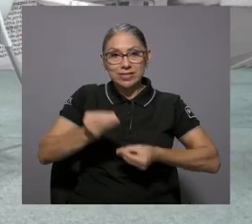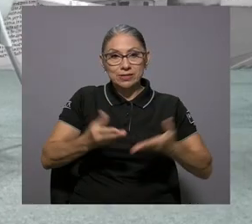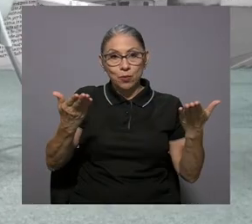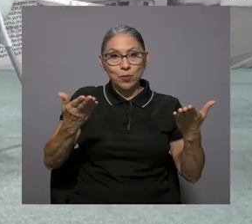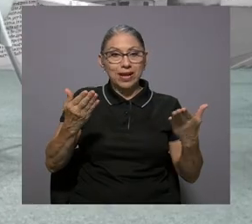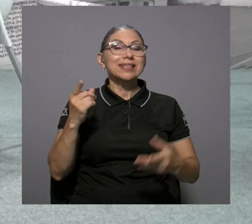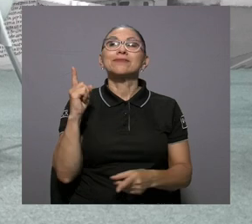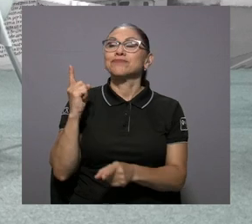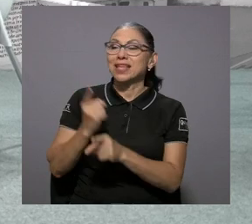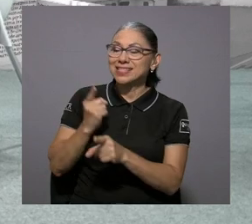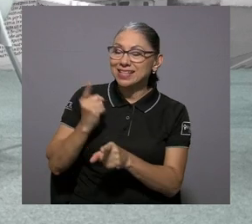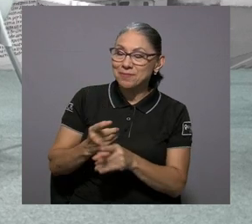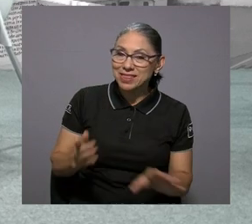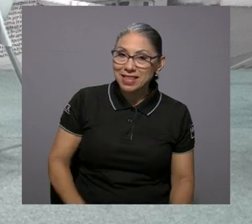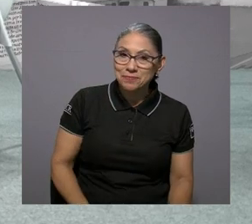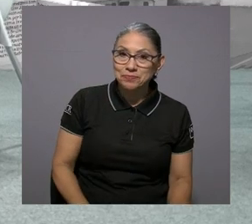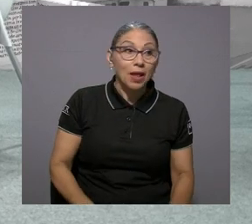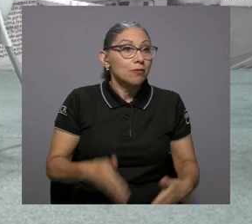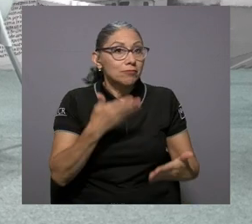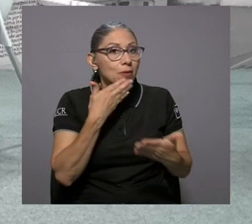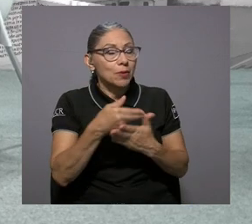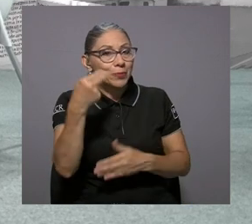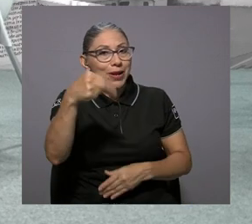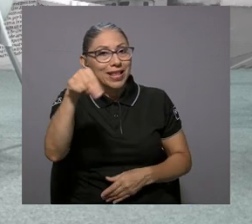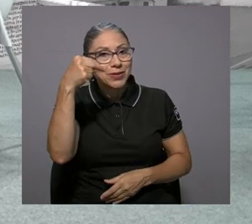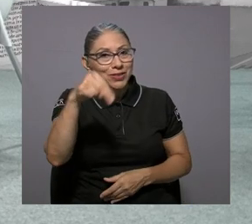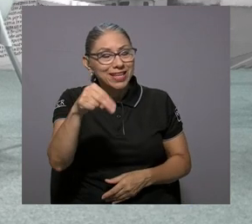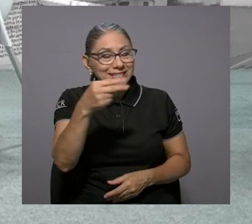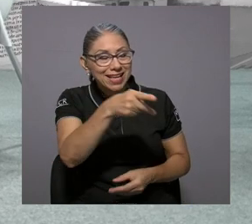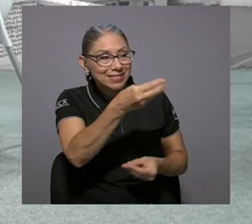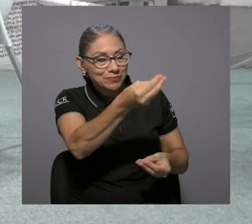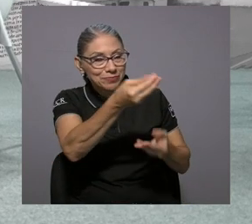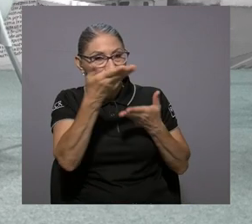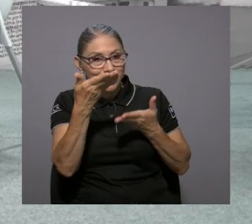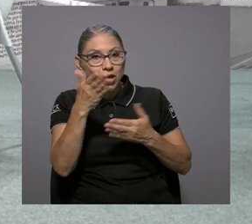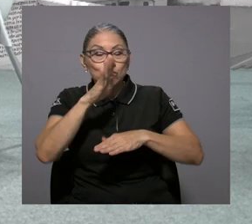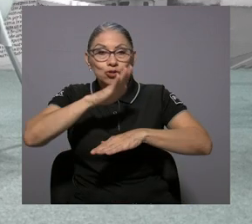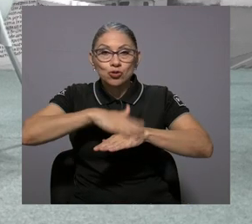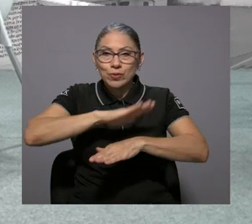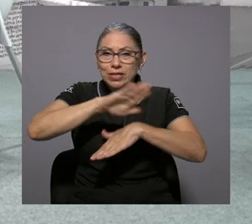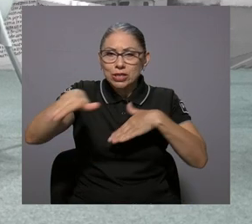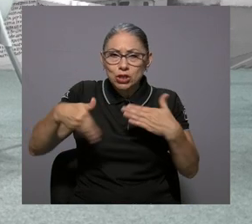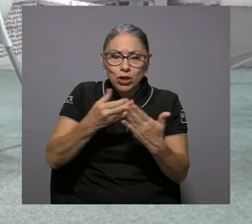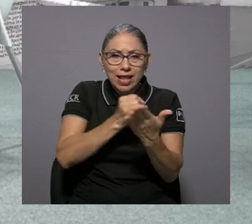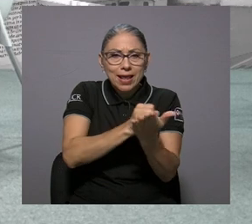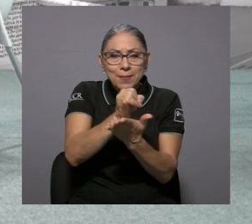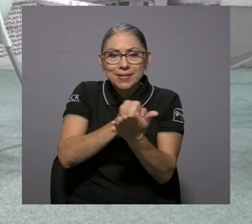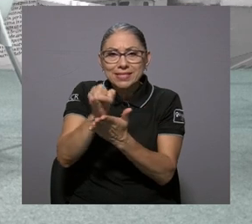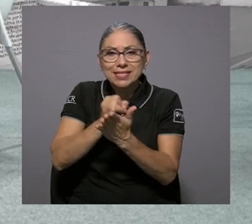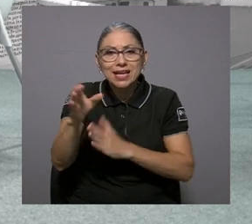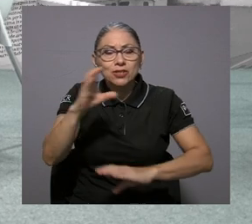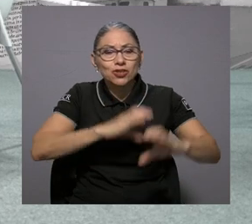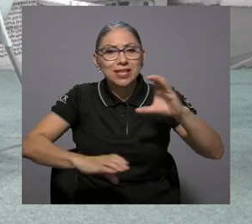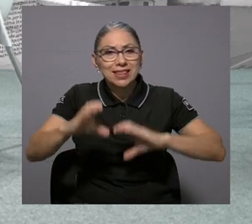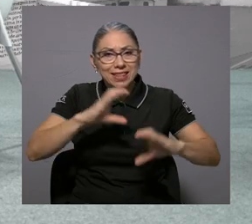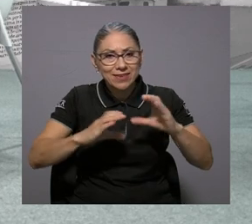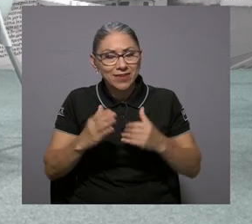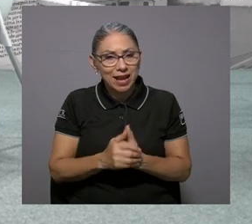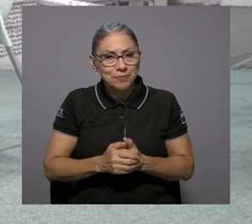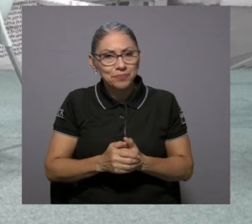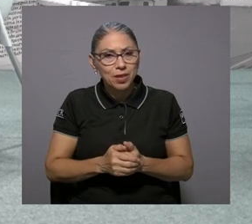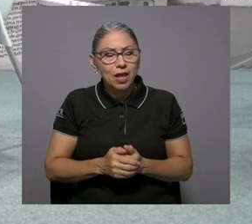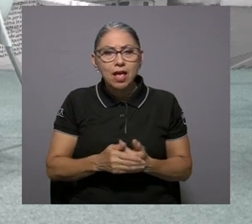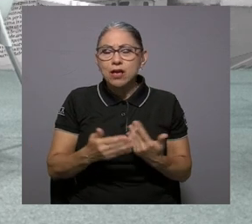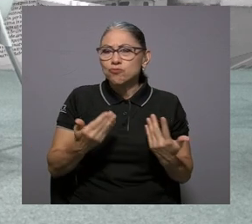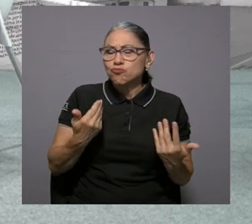Exactamente. Ah, bueno, muy buenas noticias nos está dando con respecto a toda la investigación científica. Precisamente, no